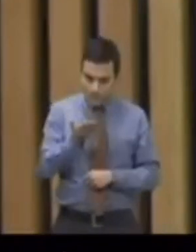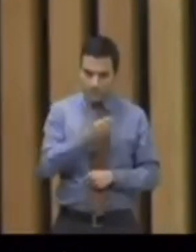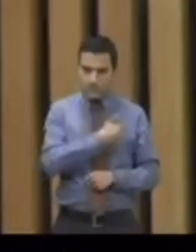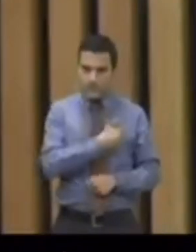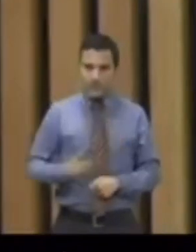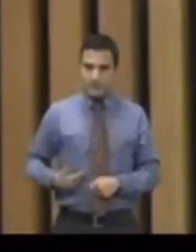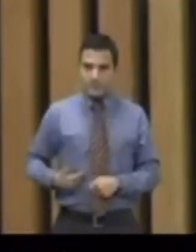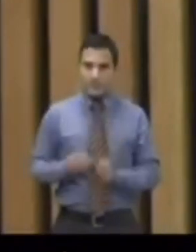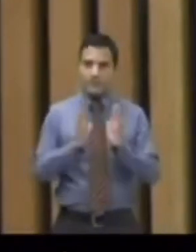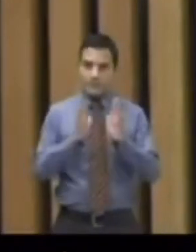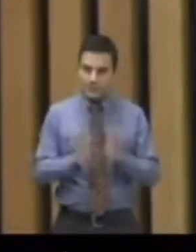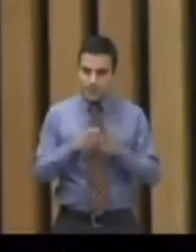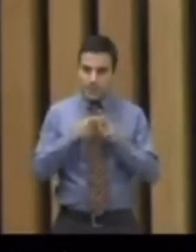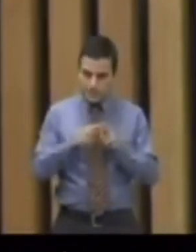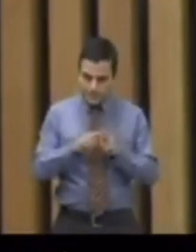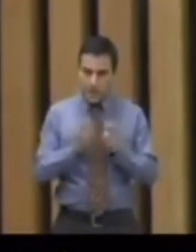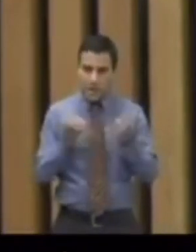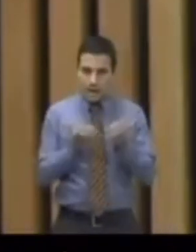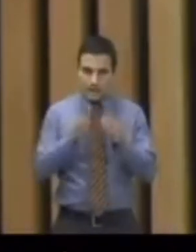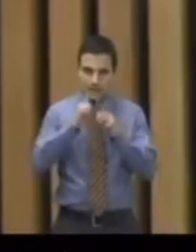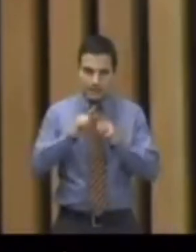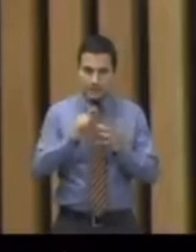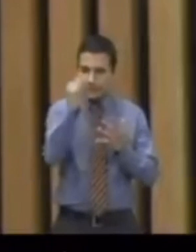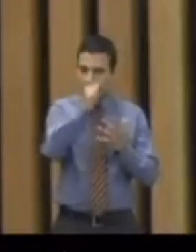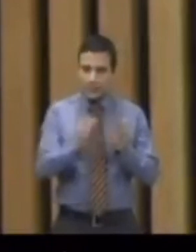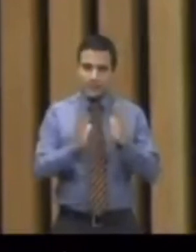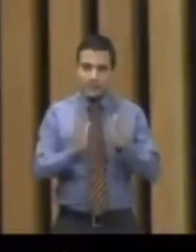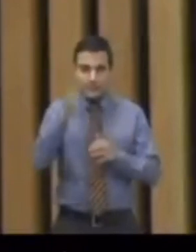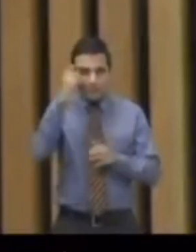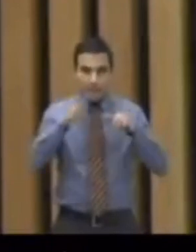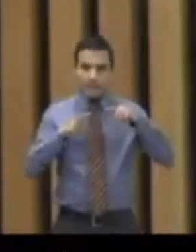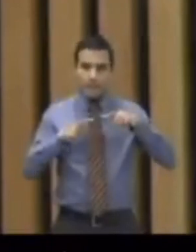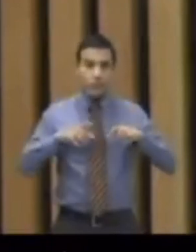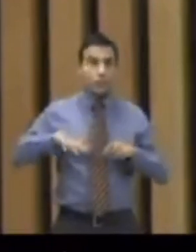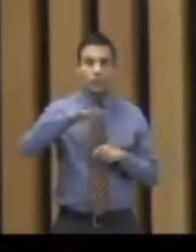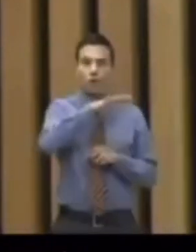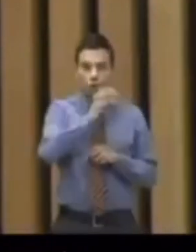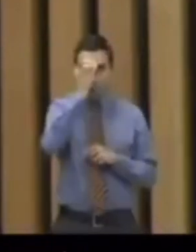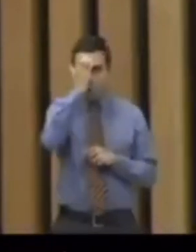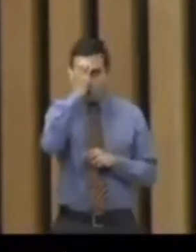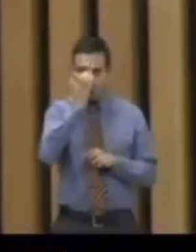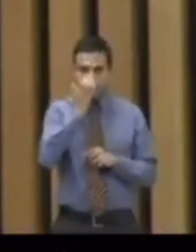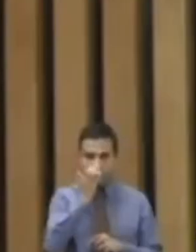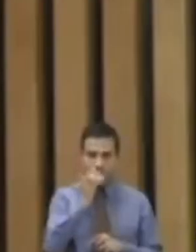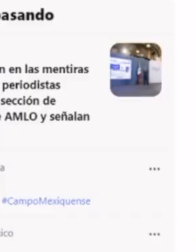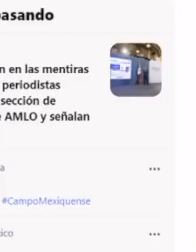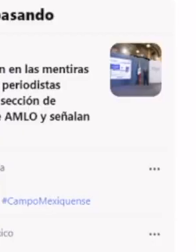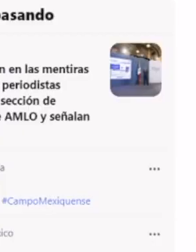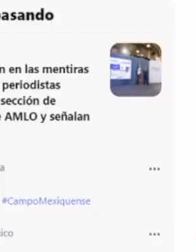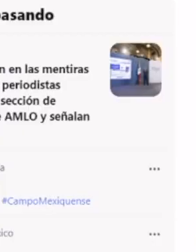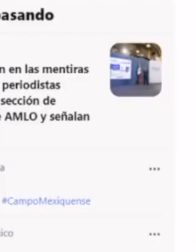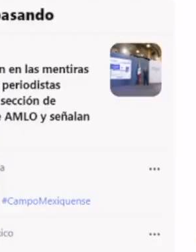que inicie las acciones lo antes posible para que la ciudadanía conozca participe y pueda tener